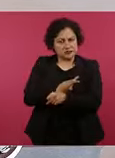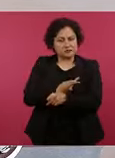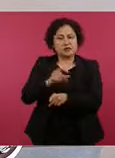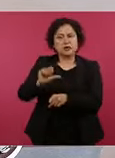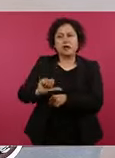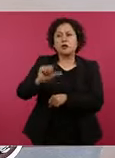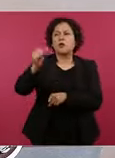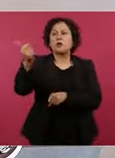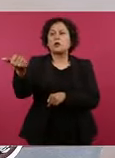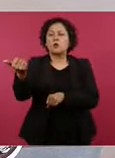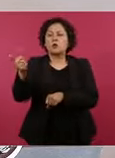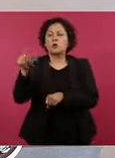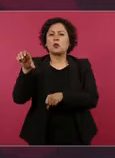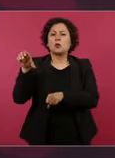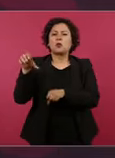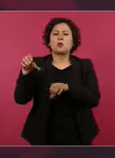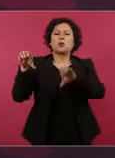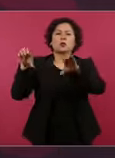como